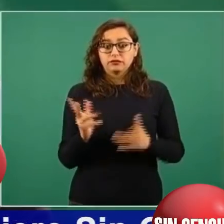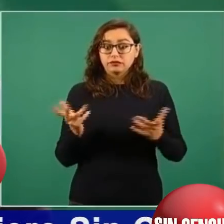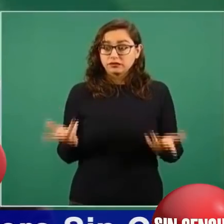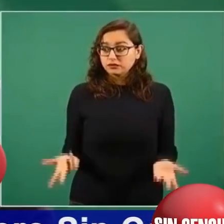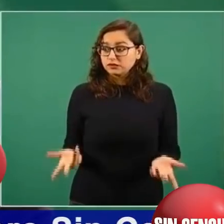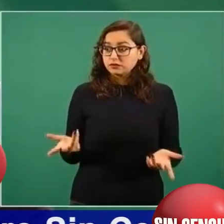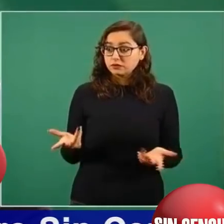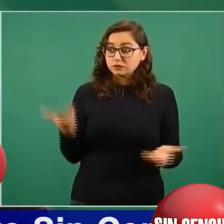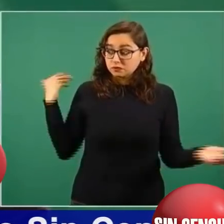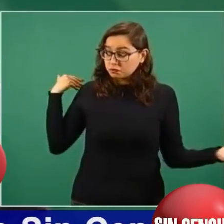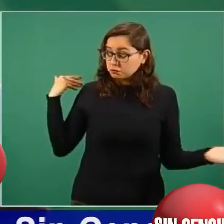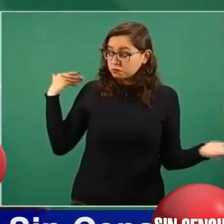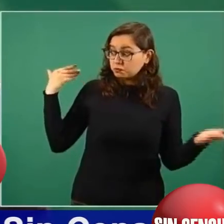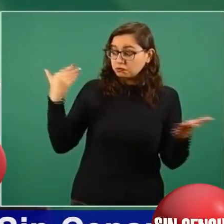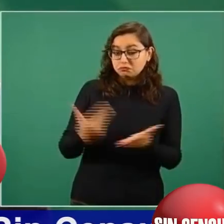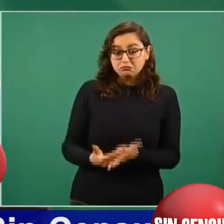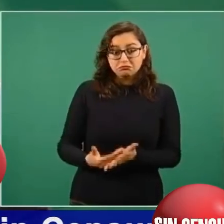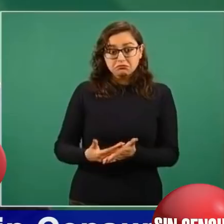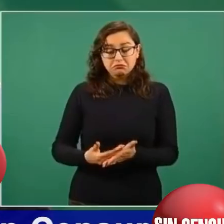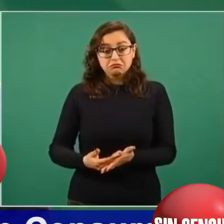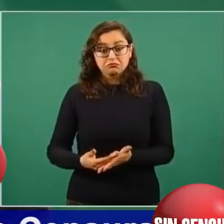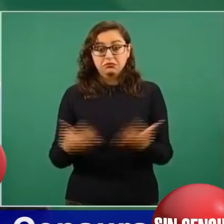protestas de maestros